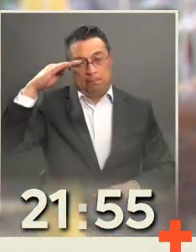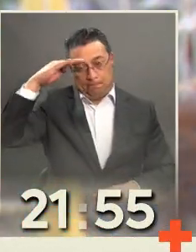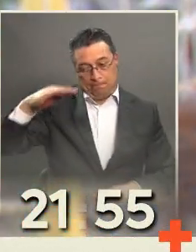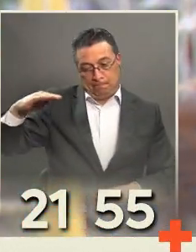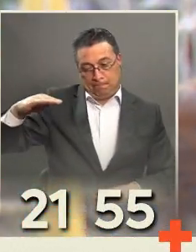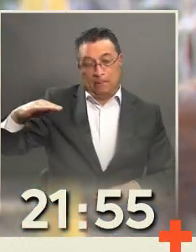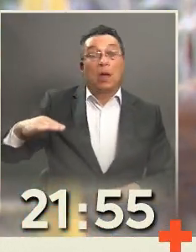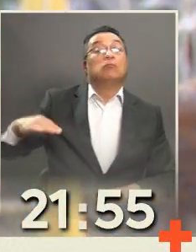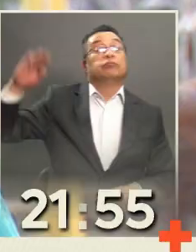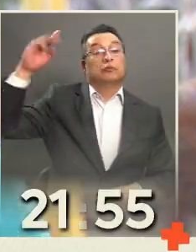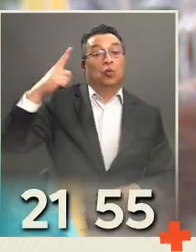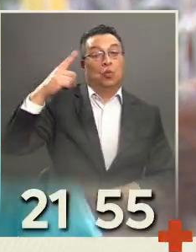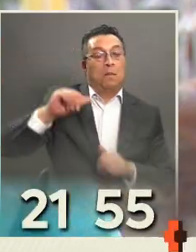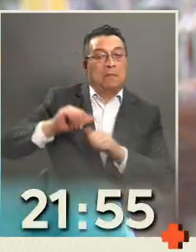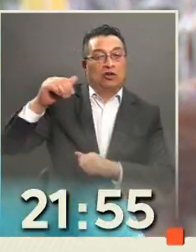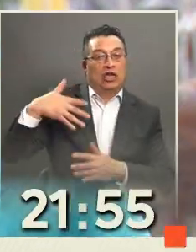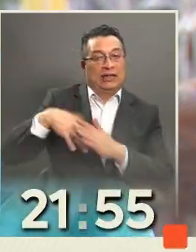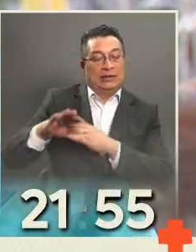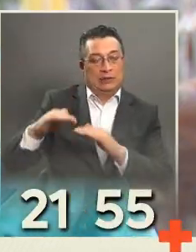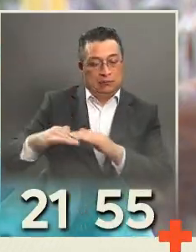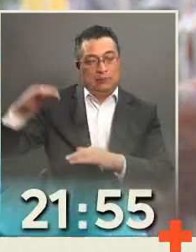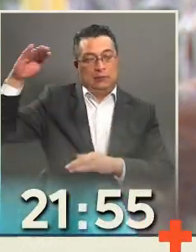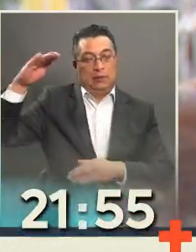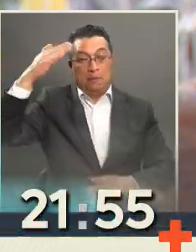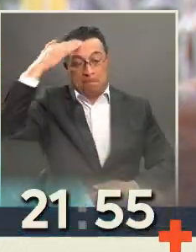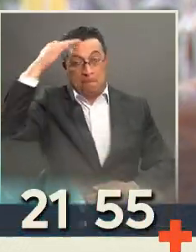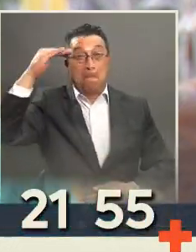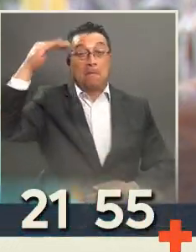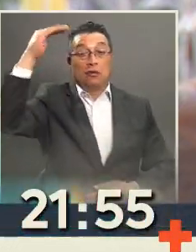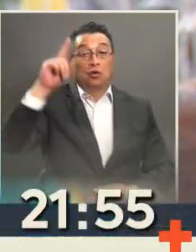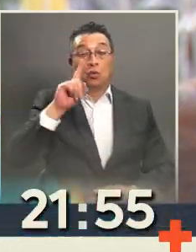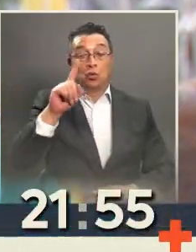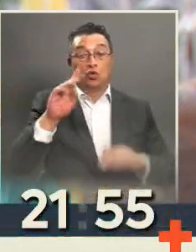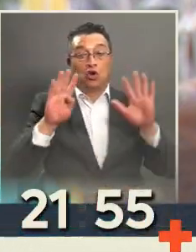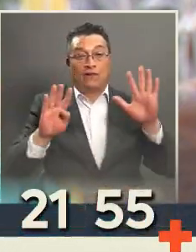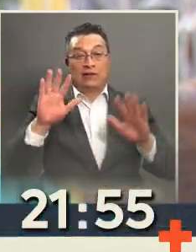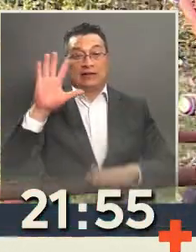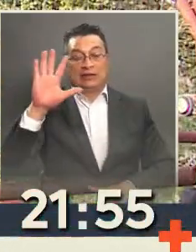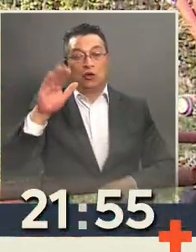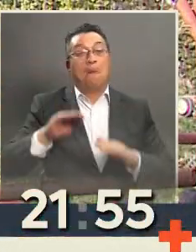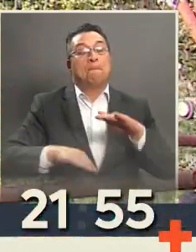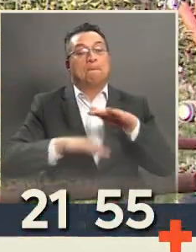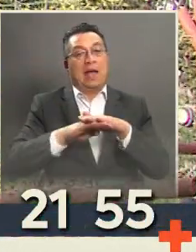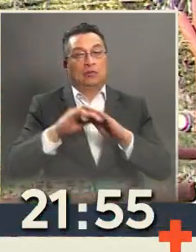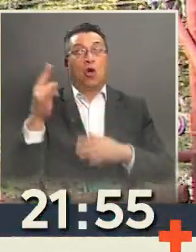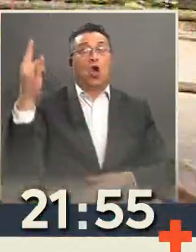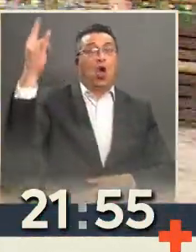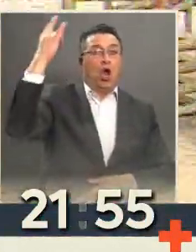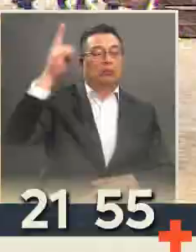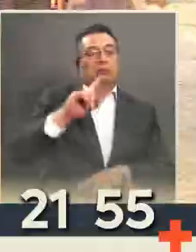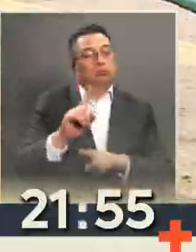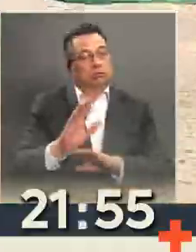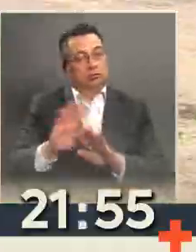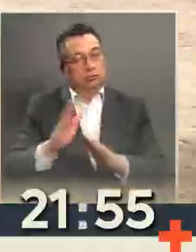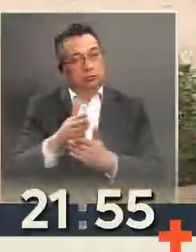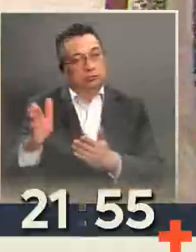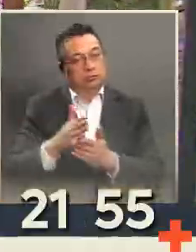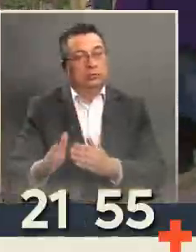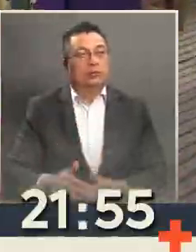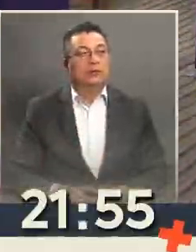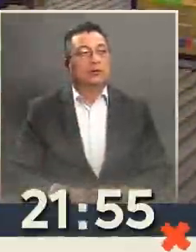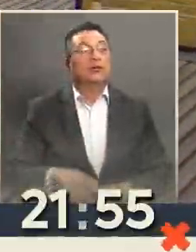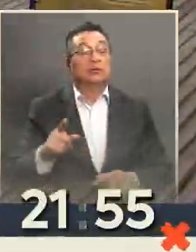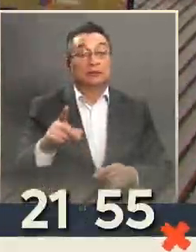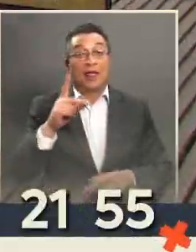a disfrutar del Parque Aventura. Hasta hay una altura máxima 1,95 m, ¿no? 1,95 m es lo máximo. Daniel y su hermano